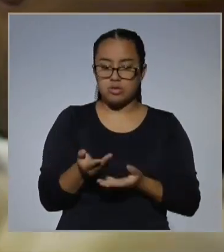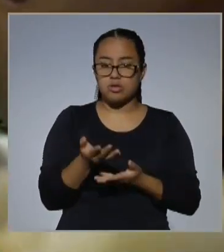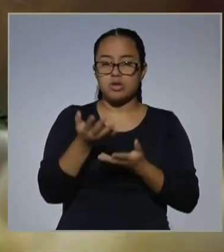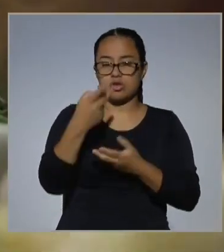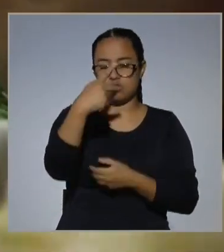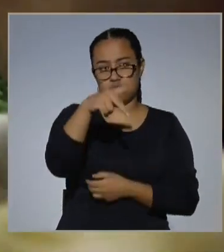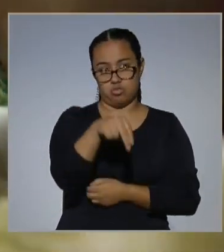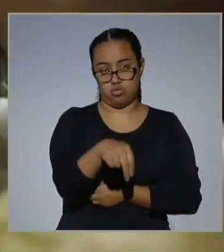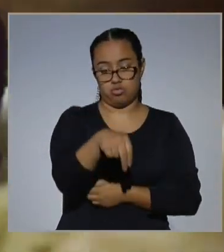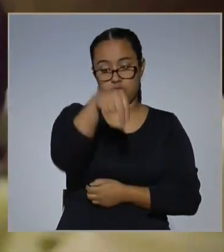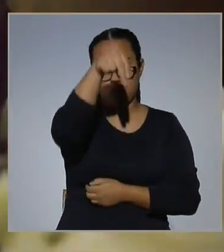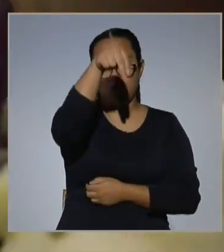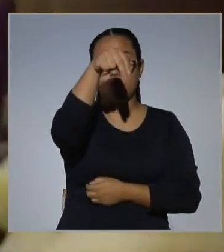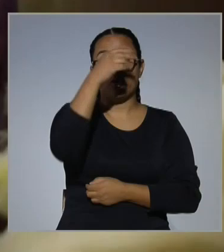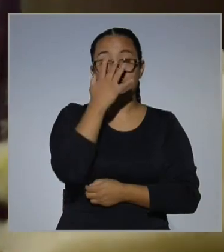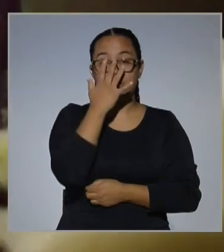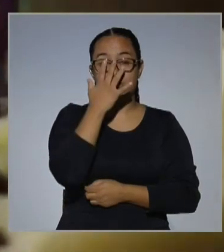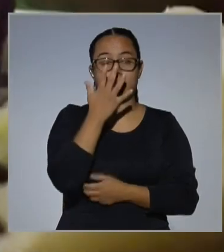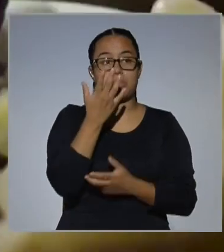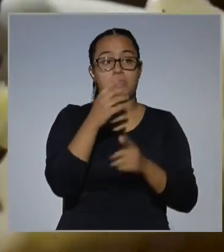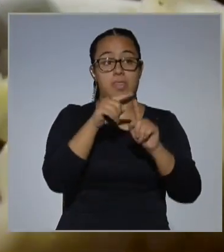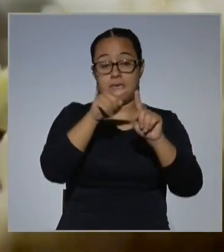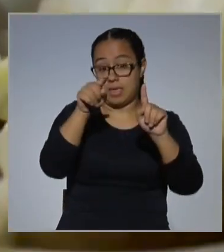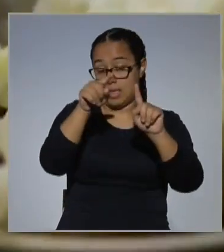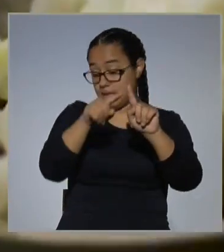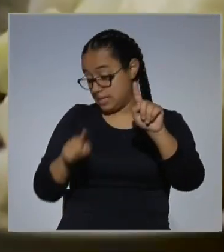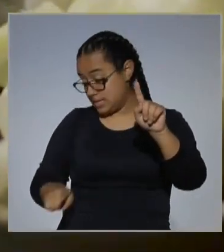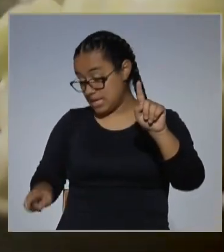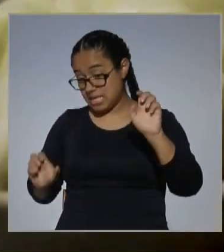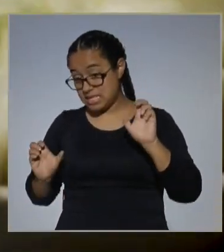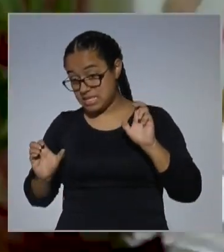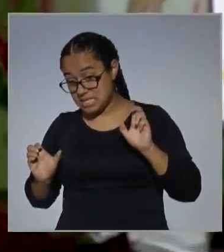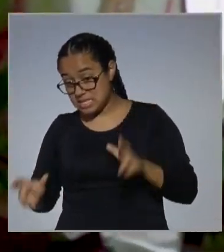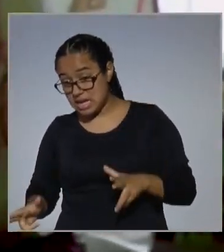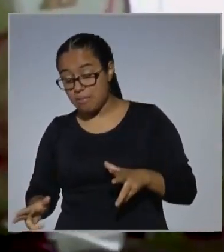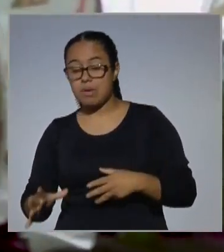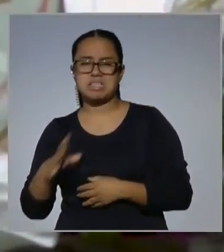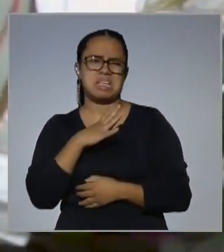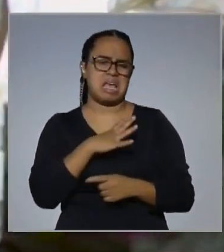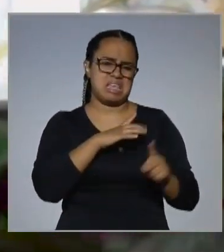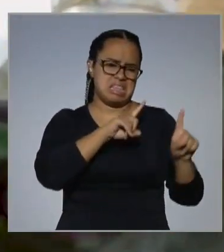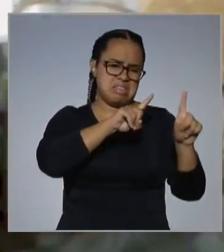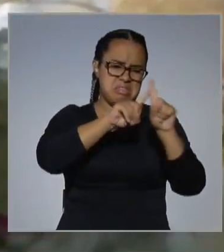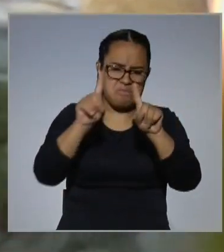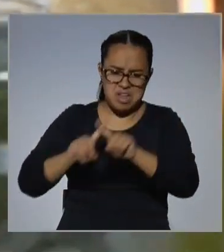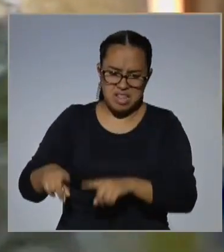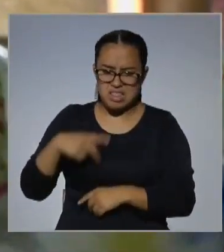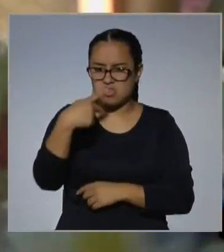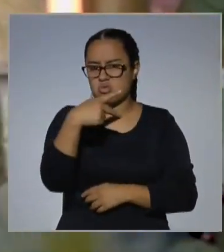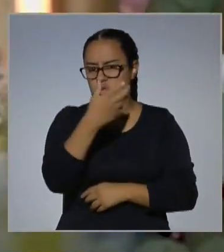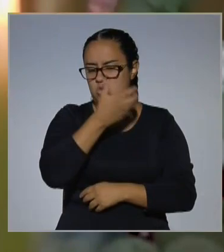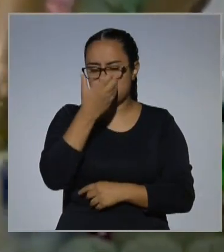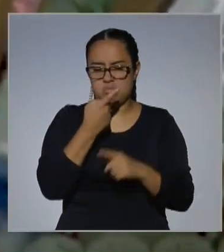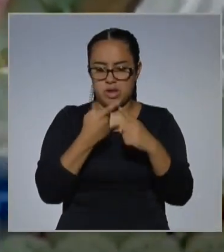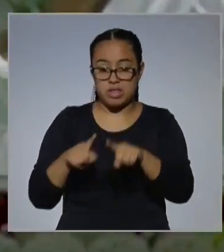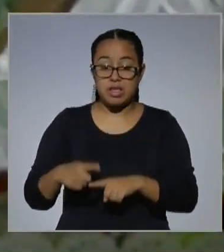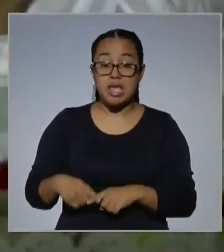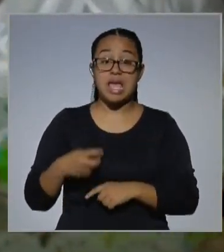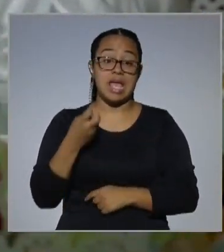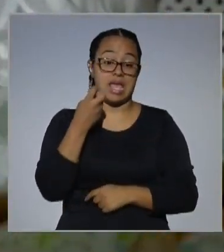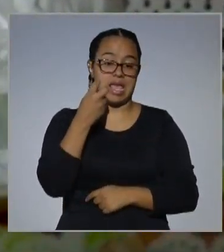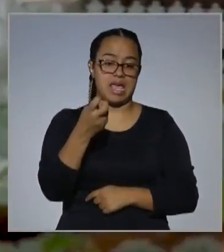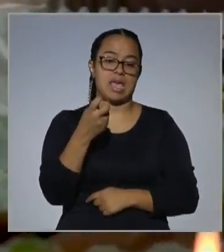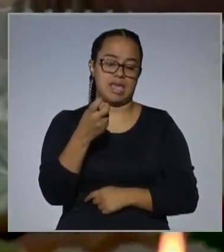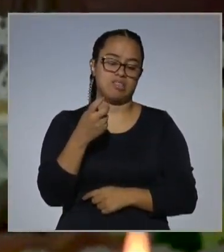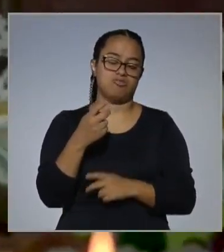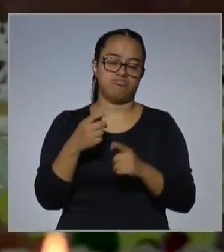norte del país hasta Chiapas, vamos a ver una gran variedad. Esta misma variedad se lleva